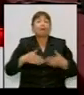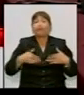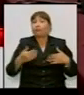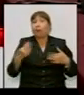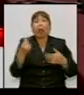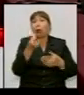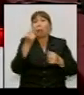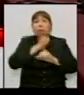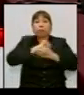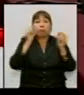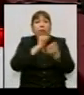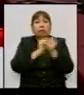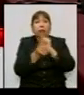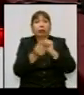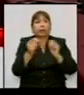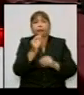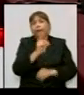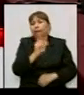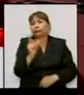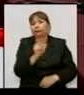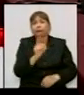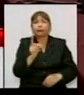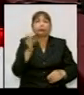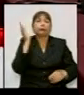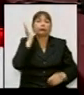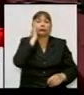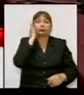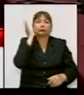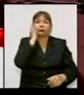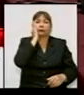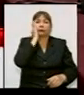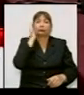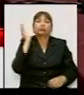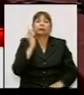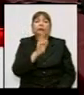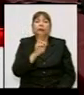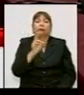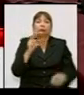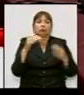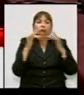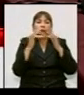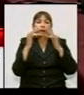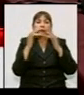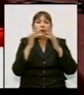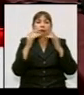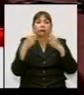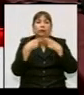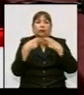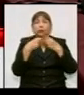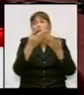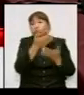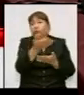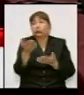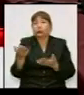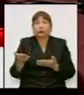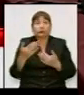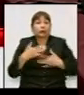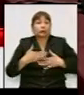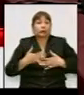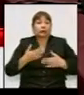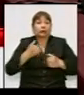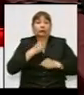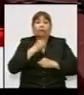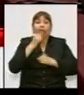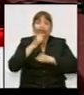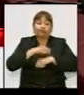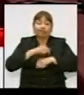la mañana tampoco, porque implica conocer cómo es la red de ellos para poder estar listos a defenderla. Y conforme pasa el